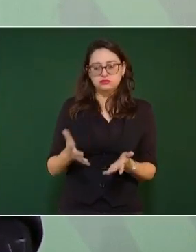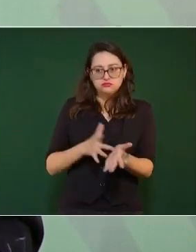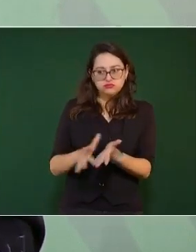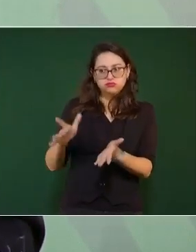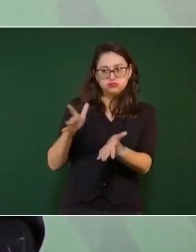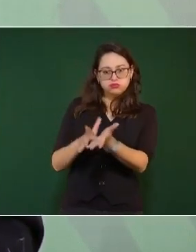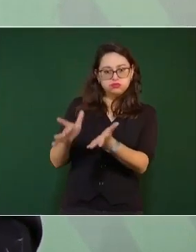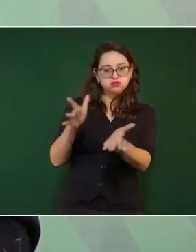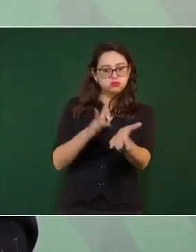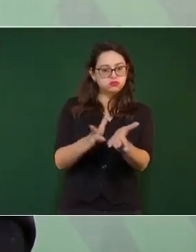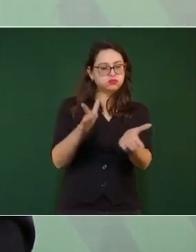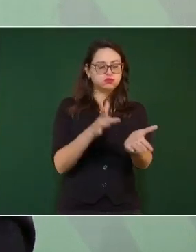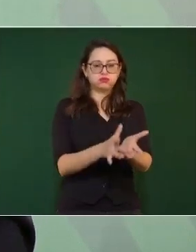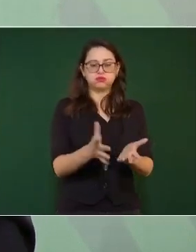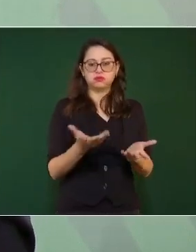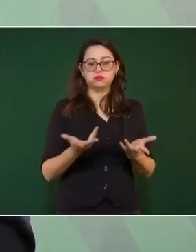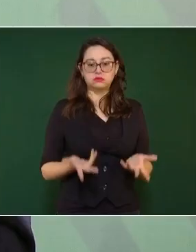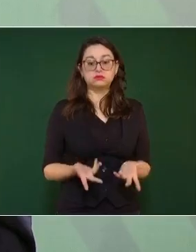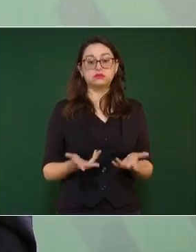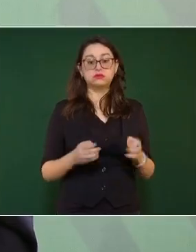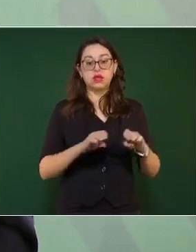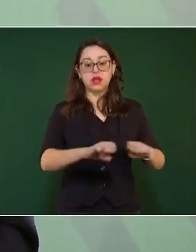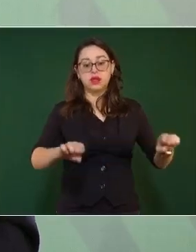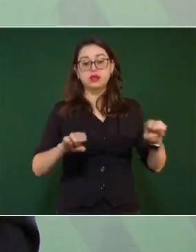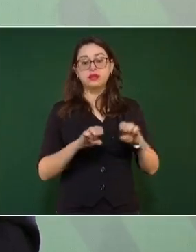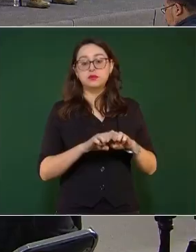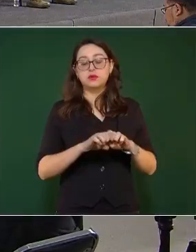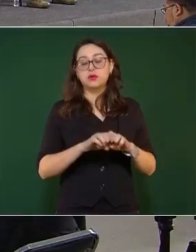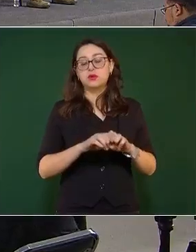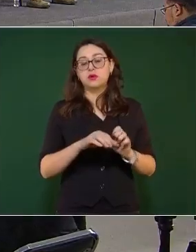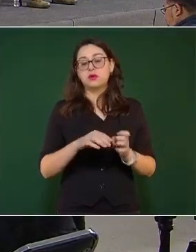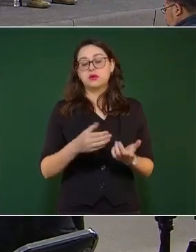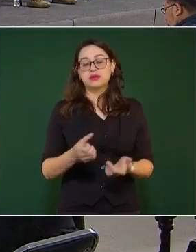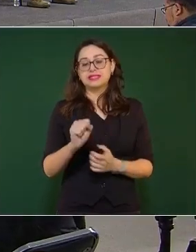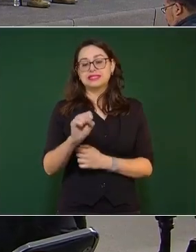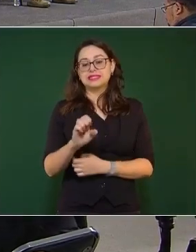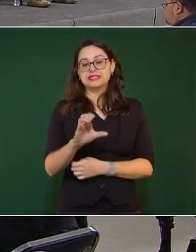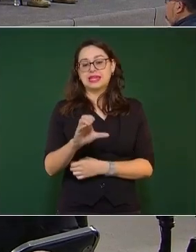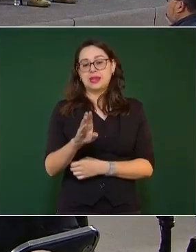Eso lo ha hecho el Gabinete de Bienestar.